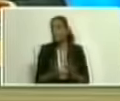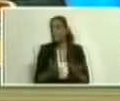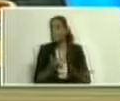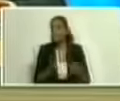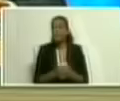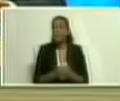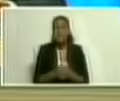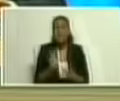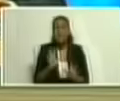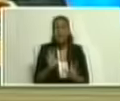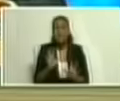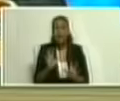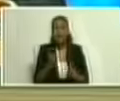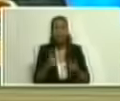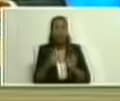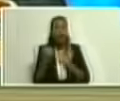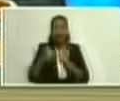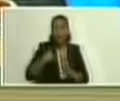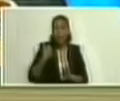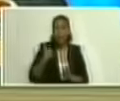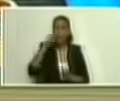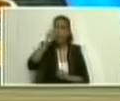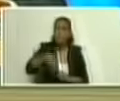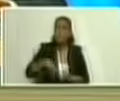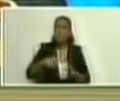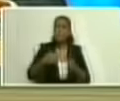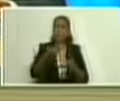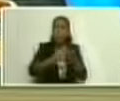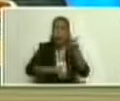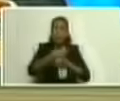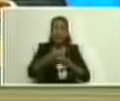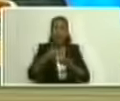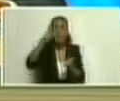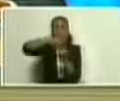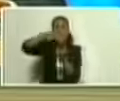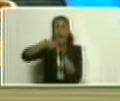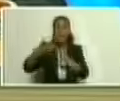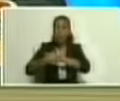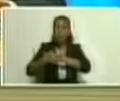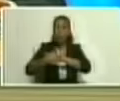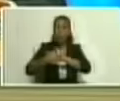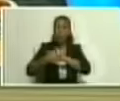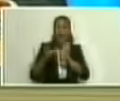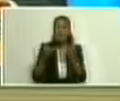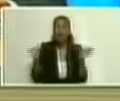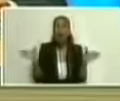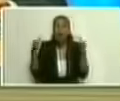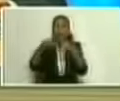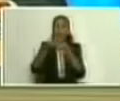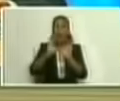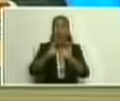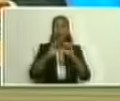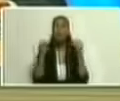y sacar el máximo provecho a la asistencia técnica de la oficina de la Fiscalía,